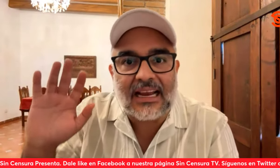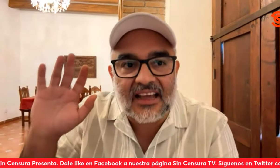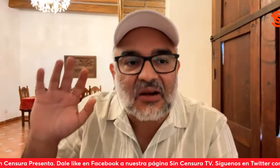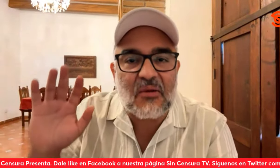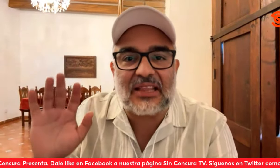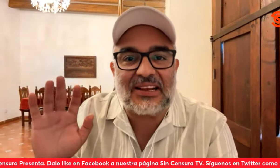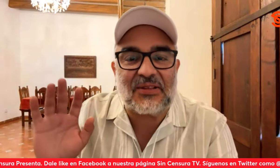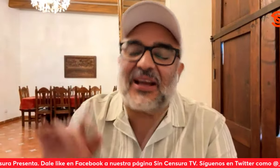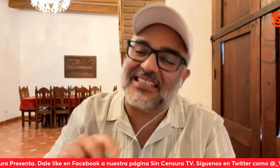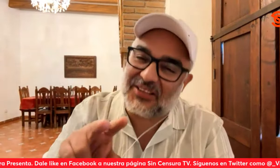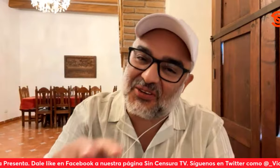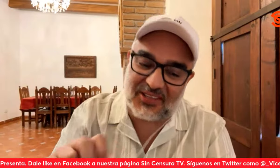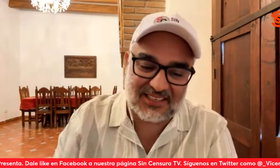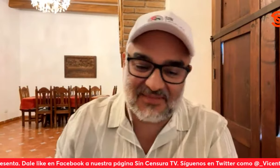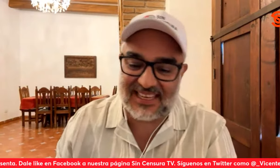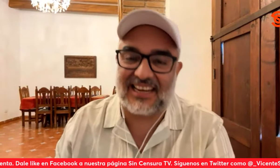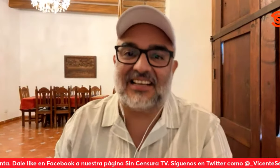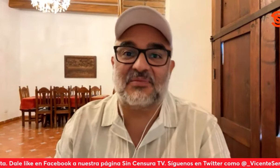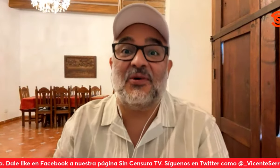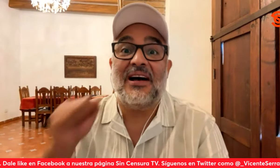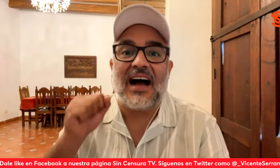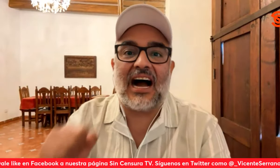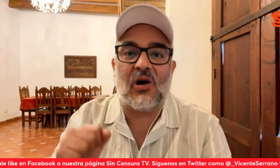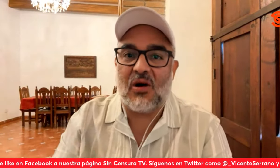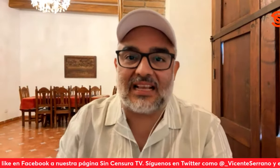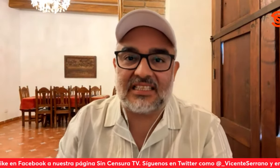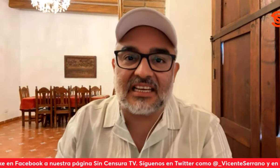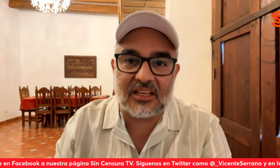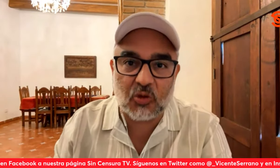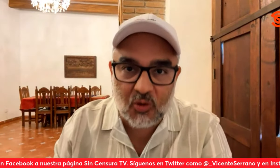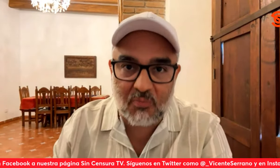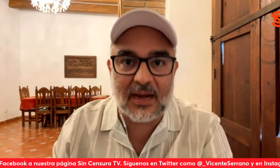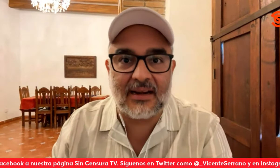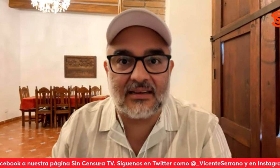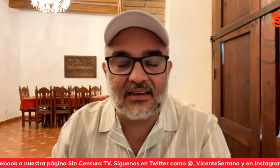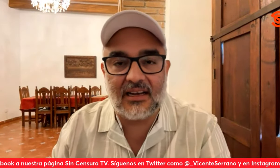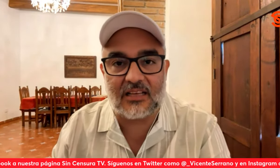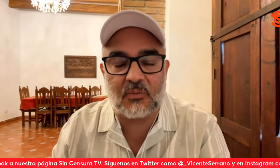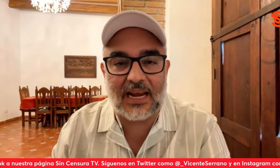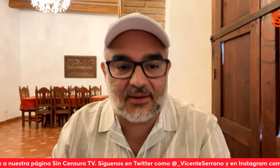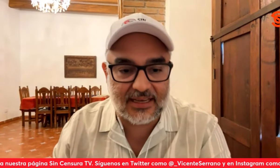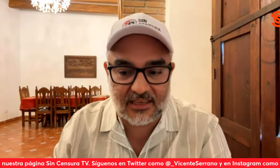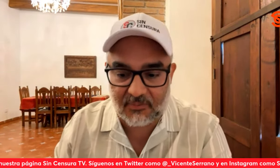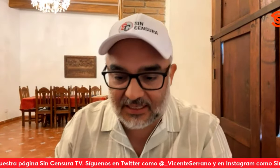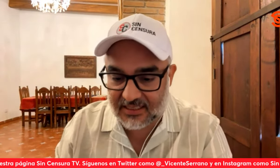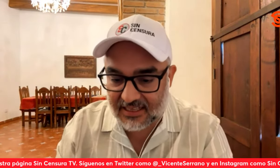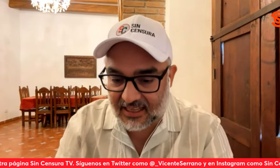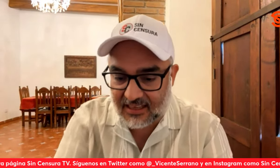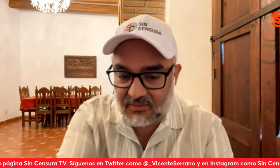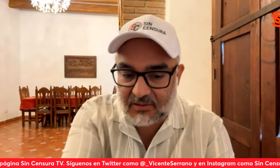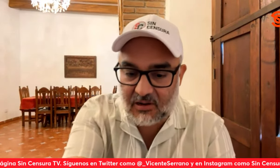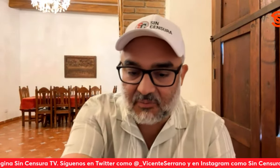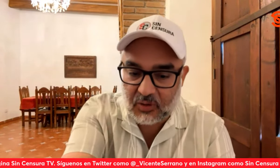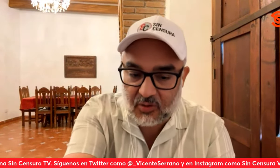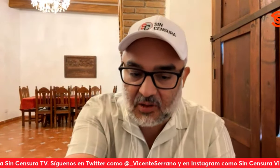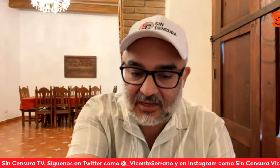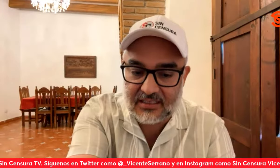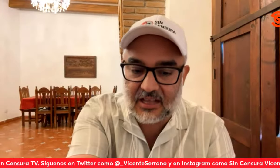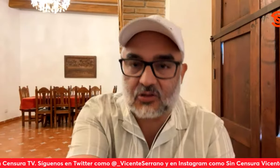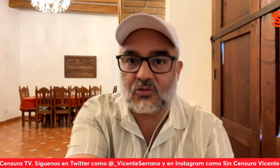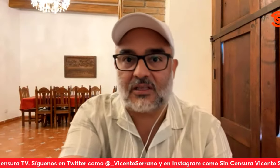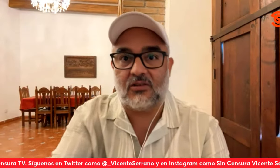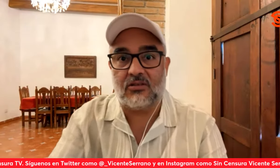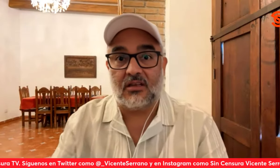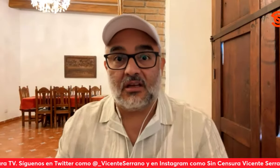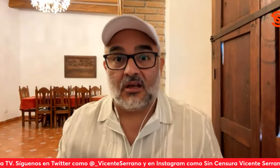la mañanera no había tenido éxito notes Sarcasmo Ahora sí retumban las palabras del presidente Andrés Manuel López Obrador en